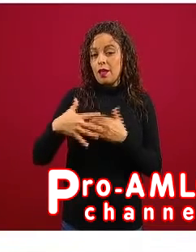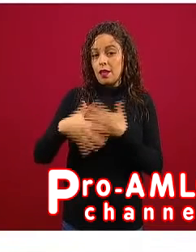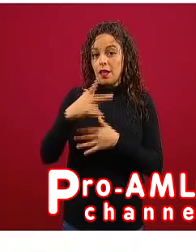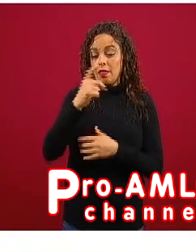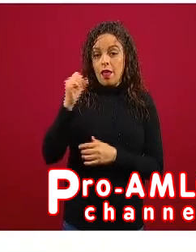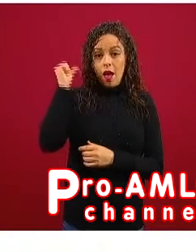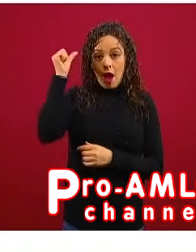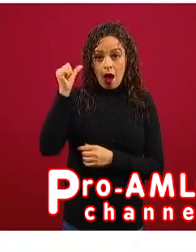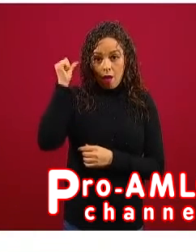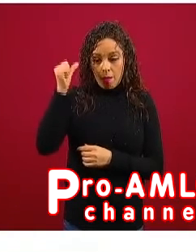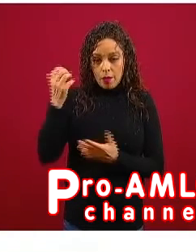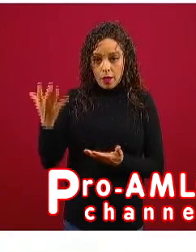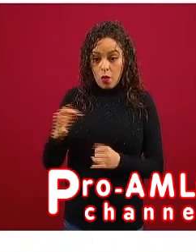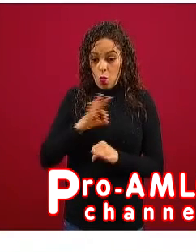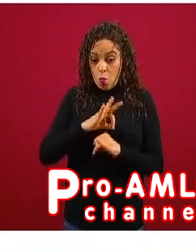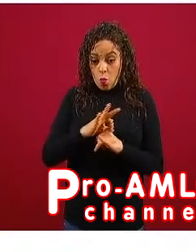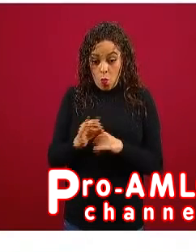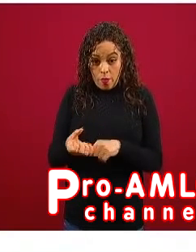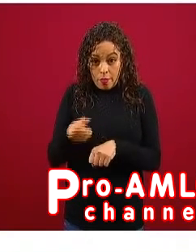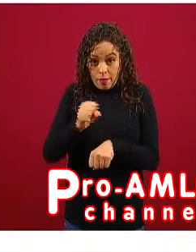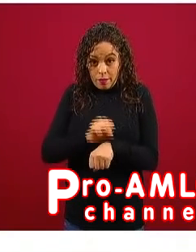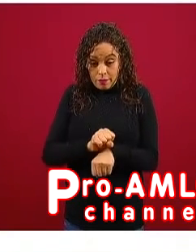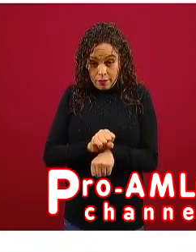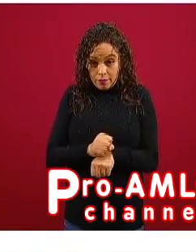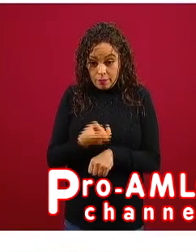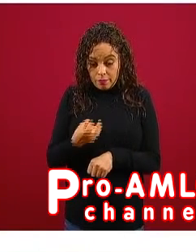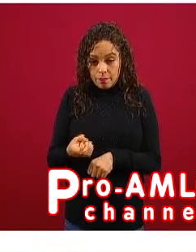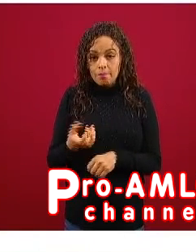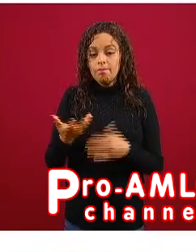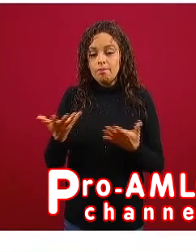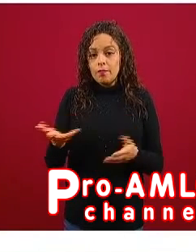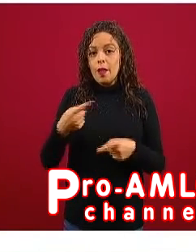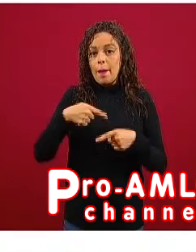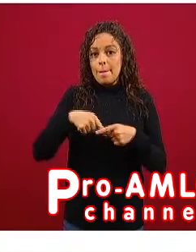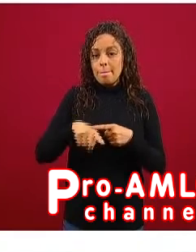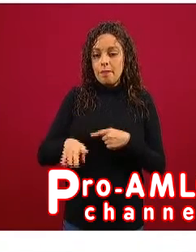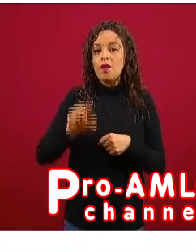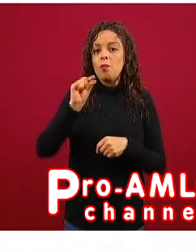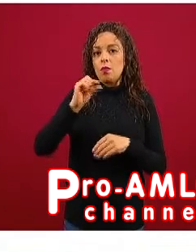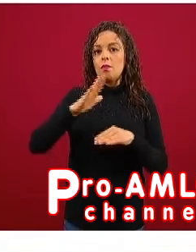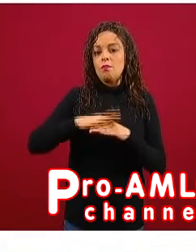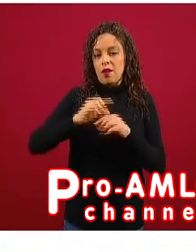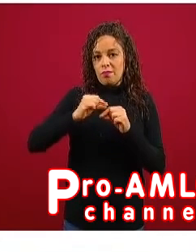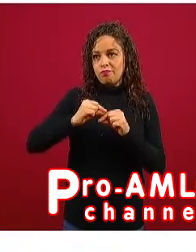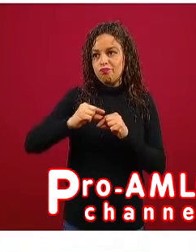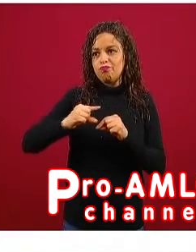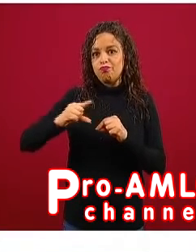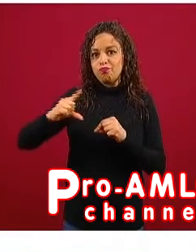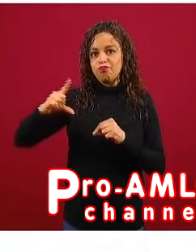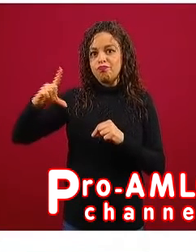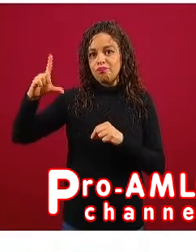la última semana ha tenido, digamos, ya una tendencia ascendente franca, se ve una